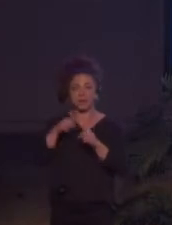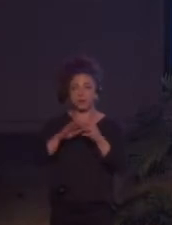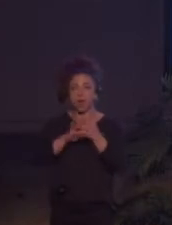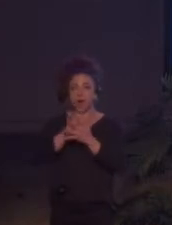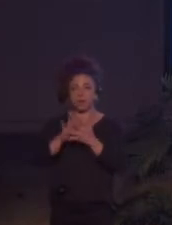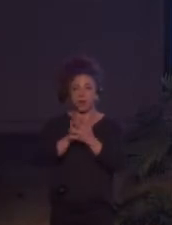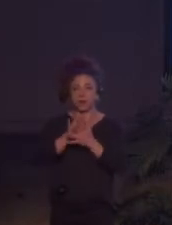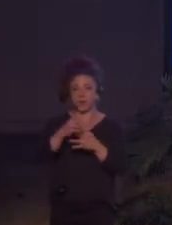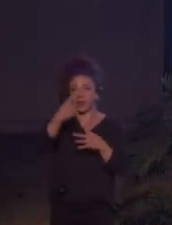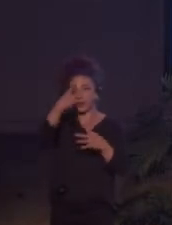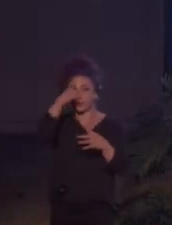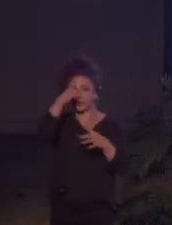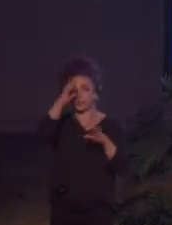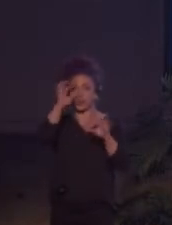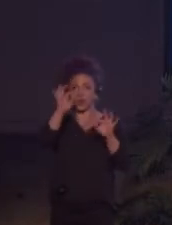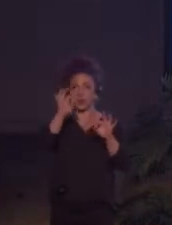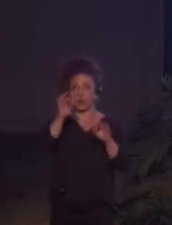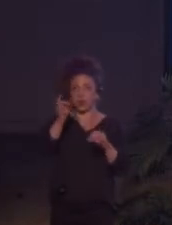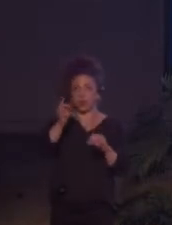egiteko.